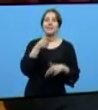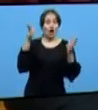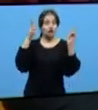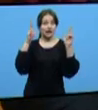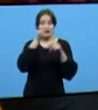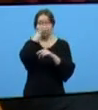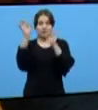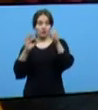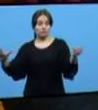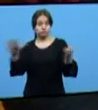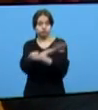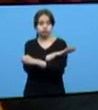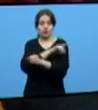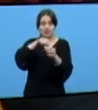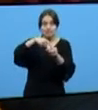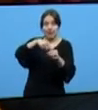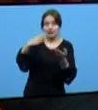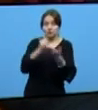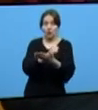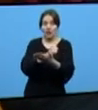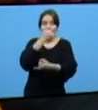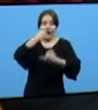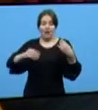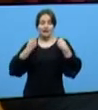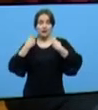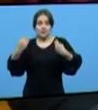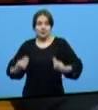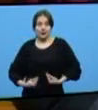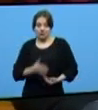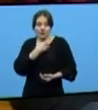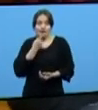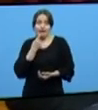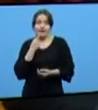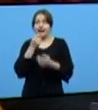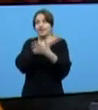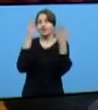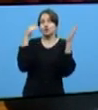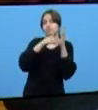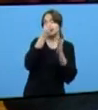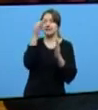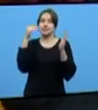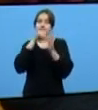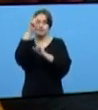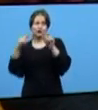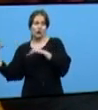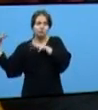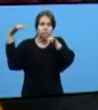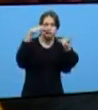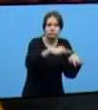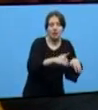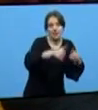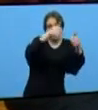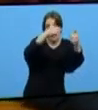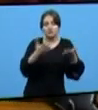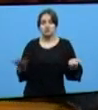plazas que houbera, se ao final a Viveiro pues, achegan pues, eso, 18.000, 20.000 persoas, e máis incluso,